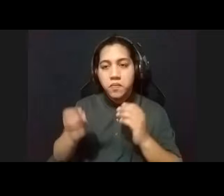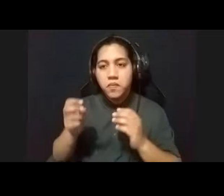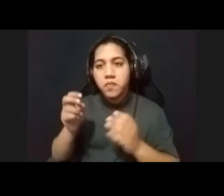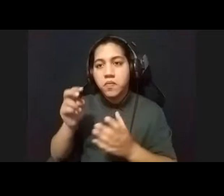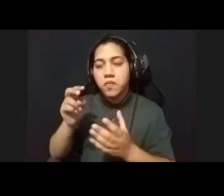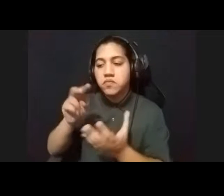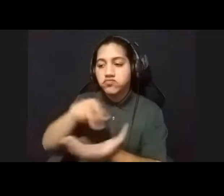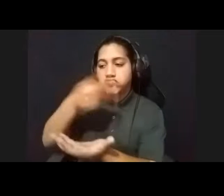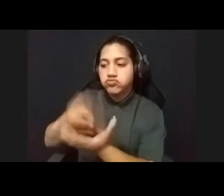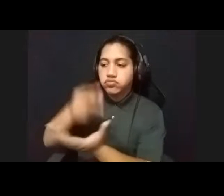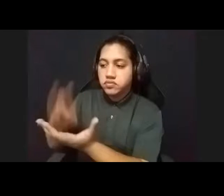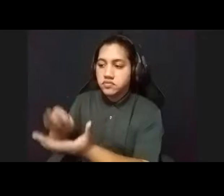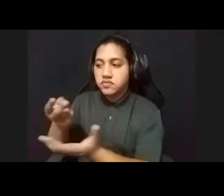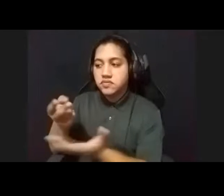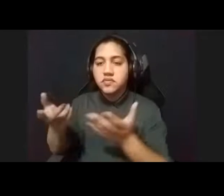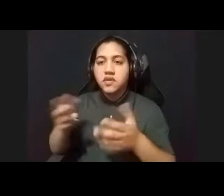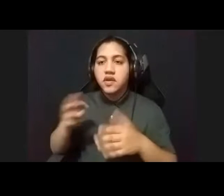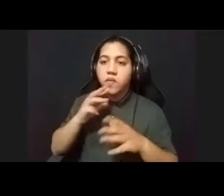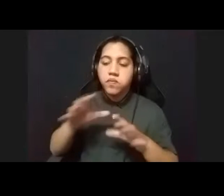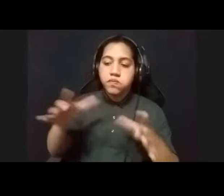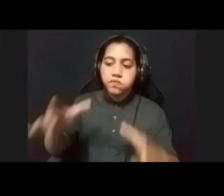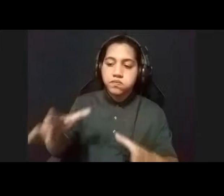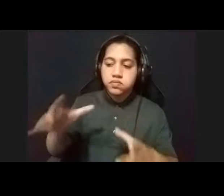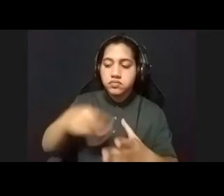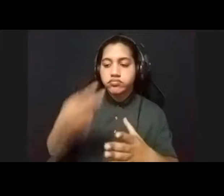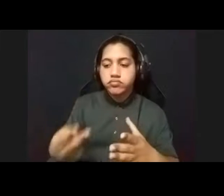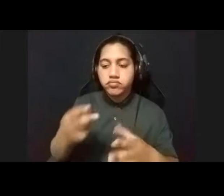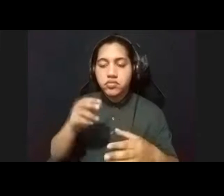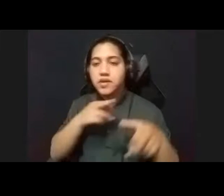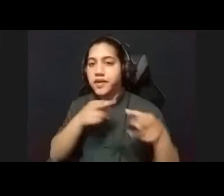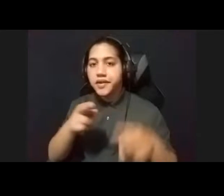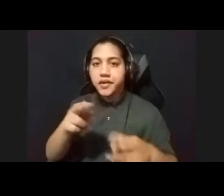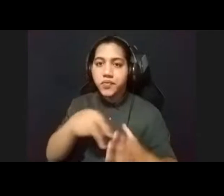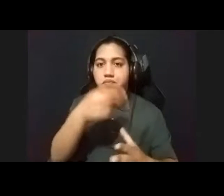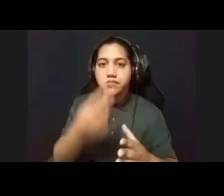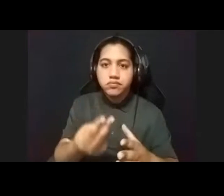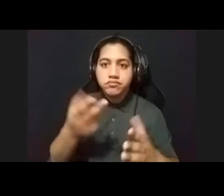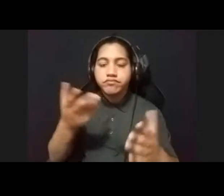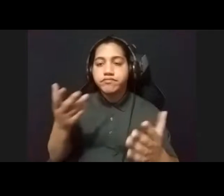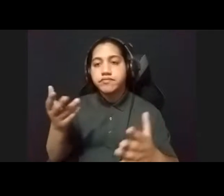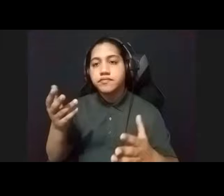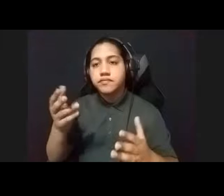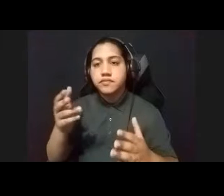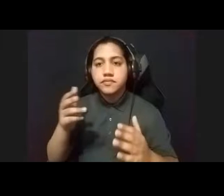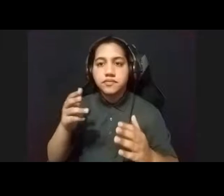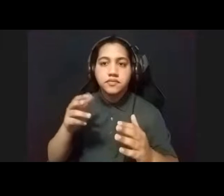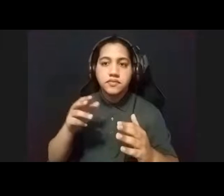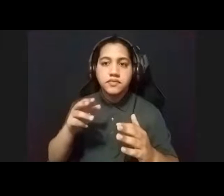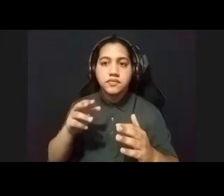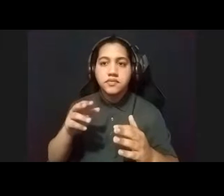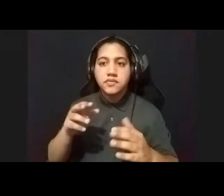en calderos como en charcos llenos de agua, como en el río. El elemento de agua es un